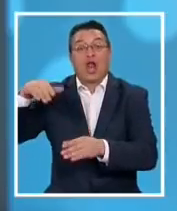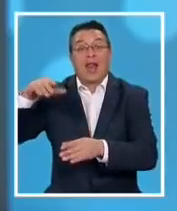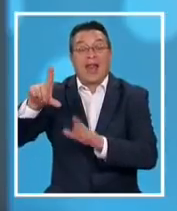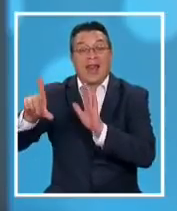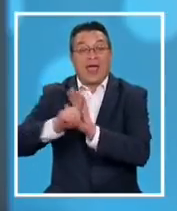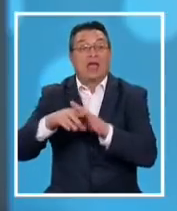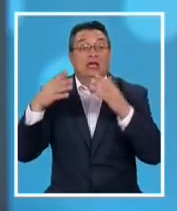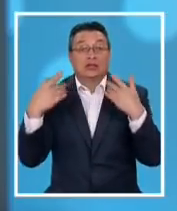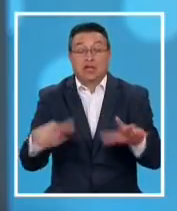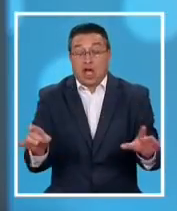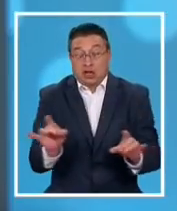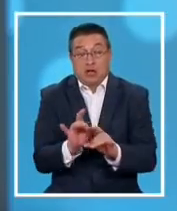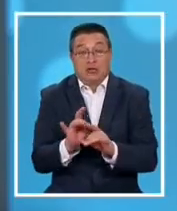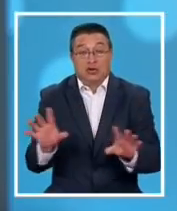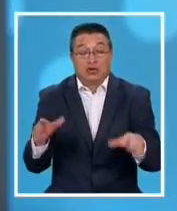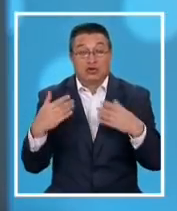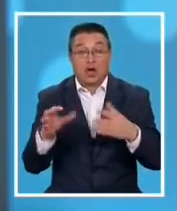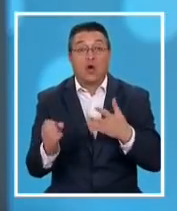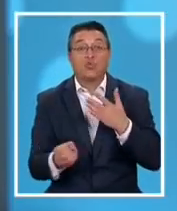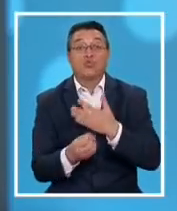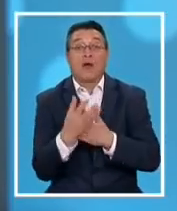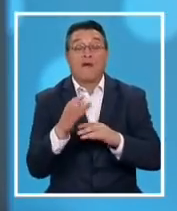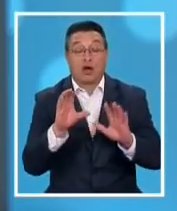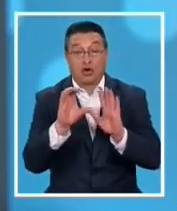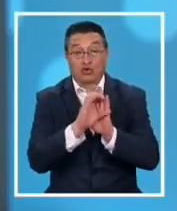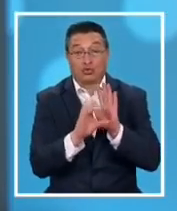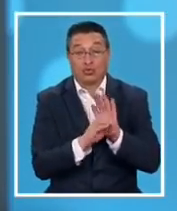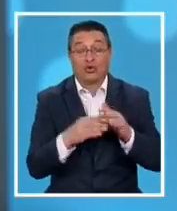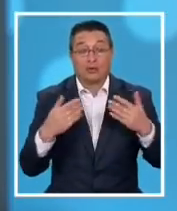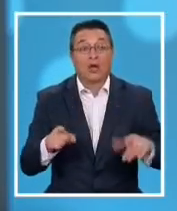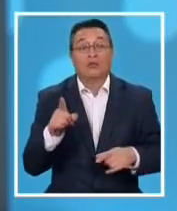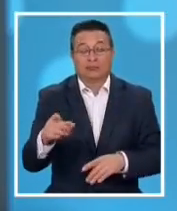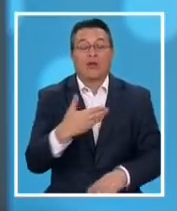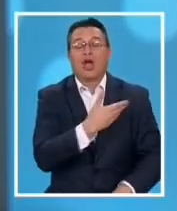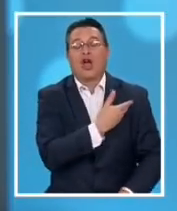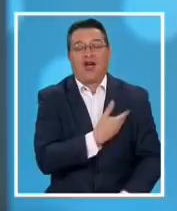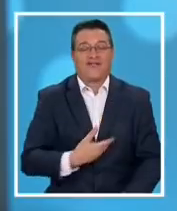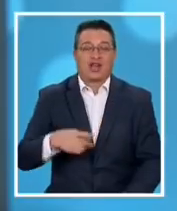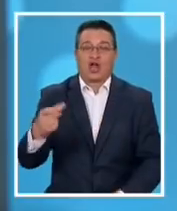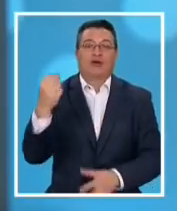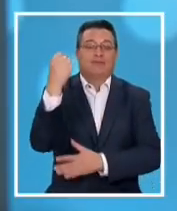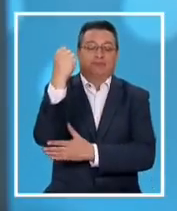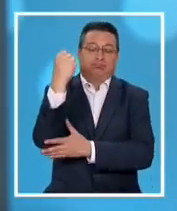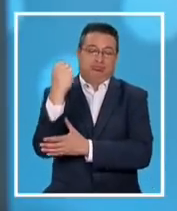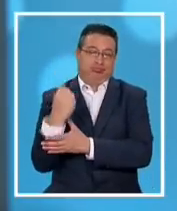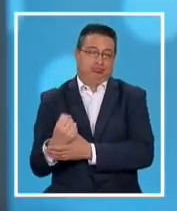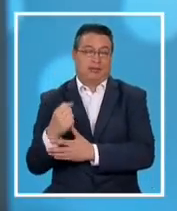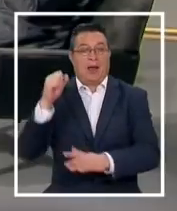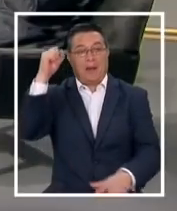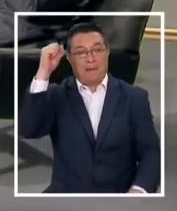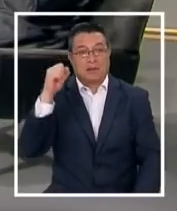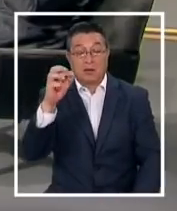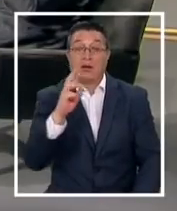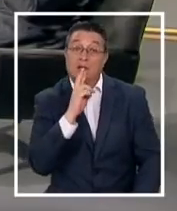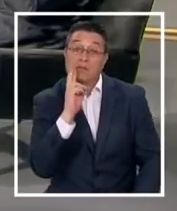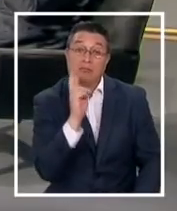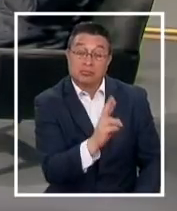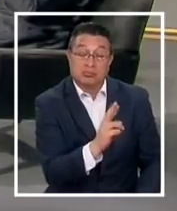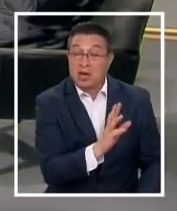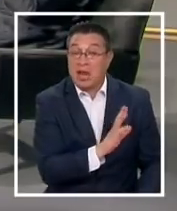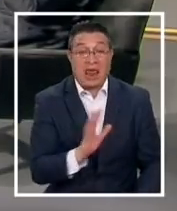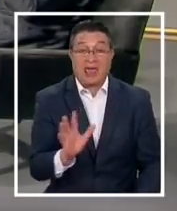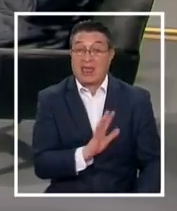tendríamos ya nueva constitución. Yo creo que ahí naufragó el gobierno de Piñera. ¿Le contestó lo de Juan Visto o